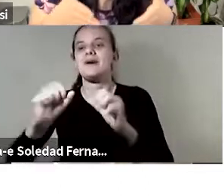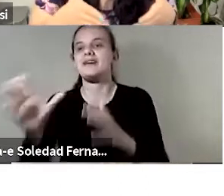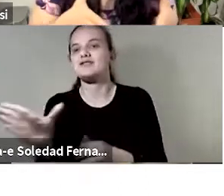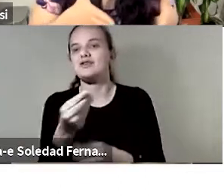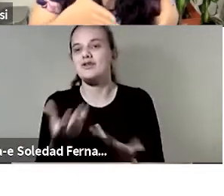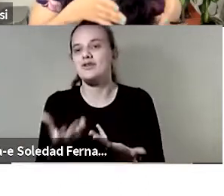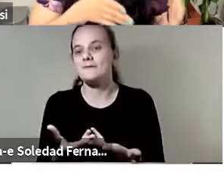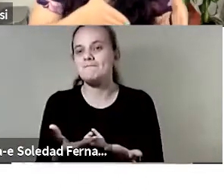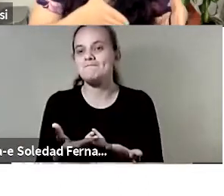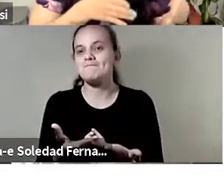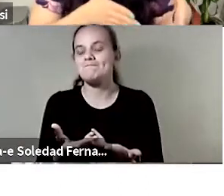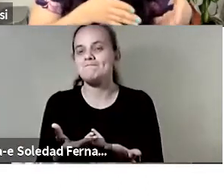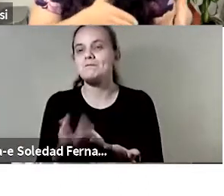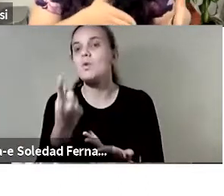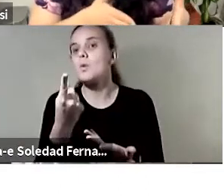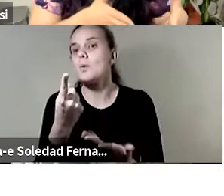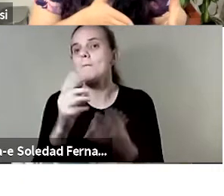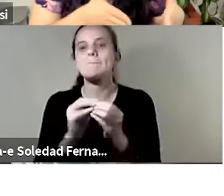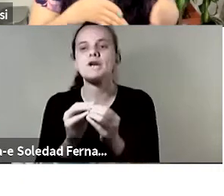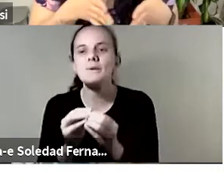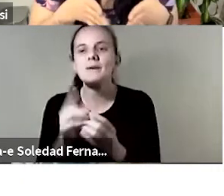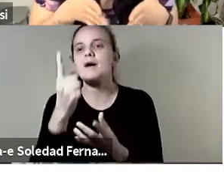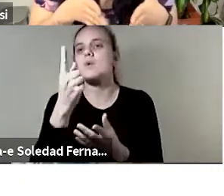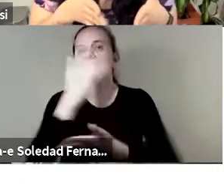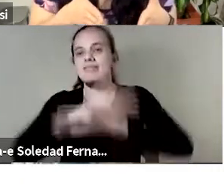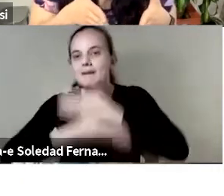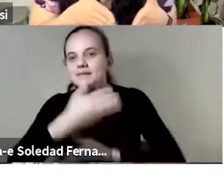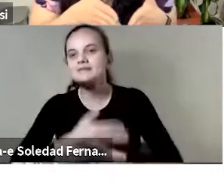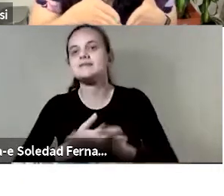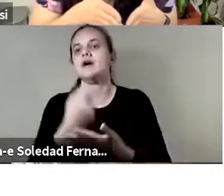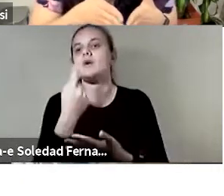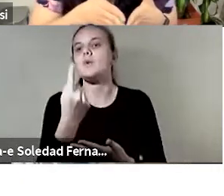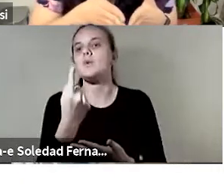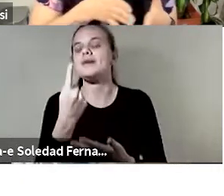vino a salvar en esta pandemia un